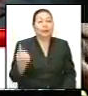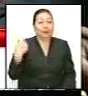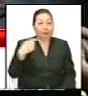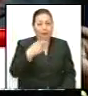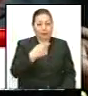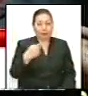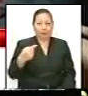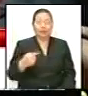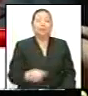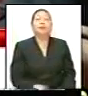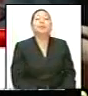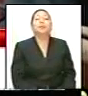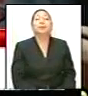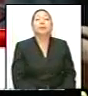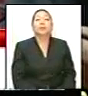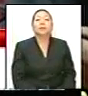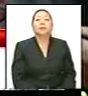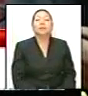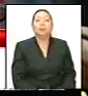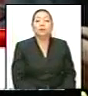pasada.